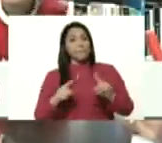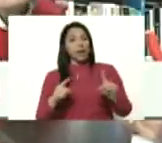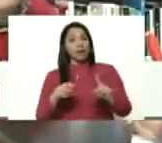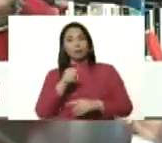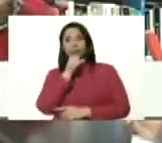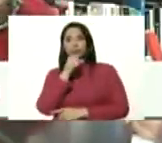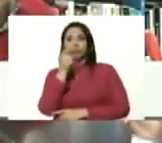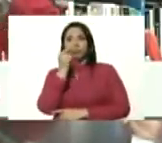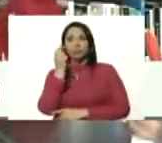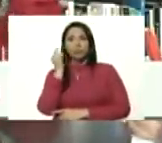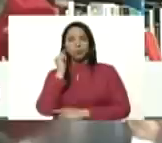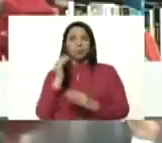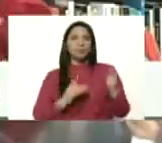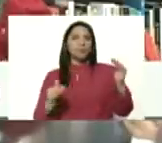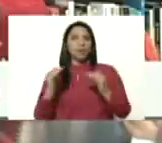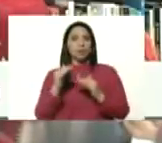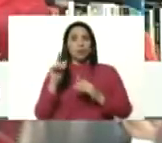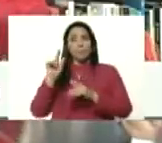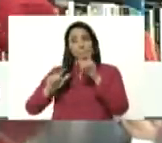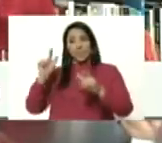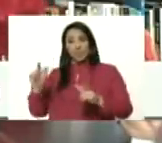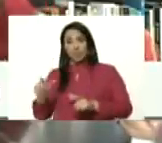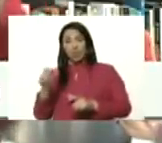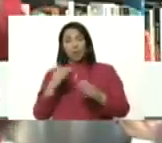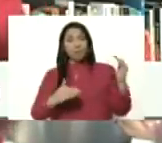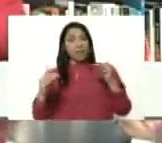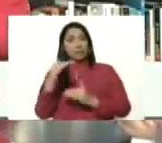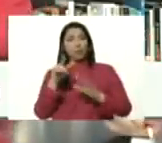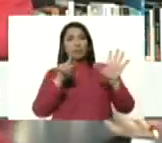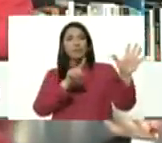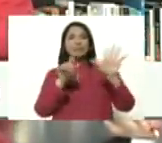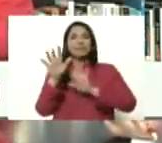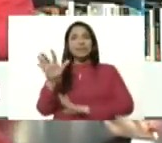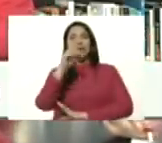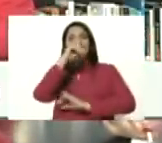adultos mayores, las personas mayores de 65 años.